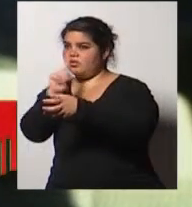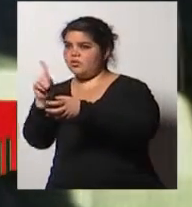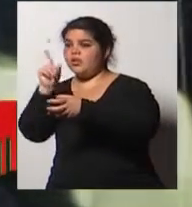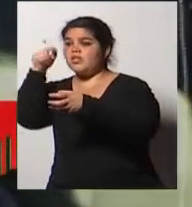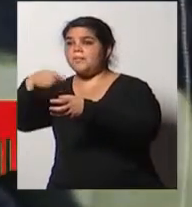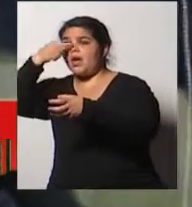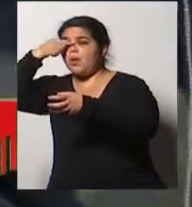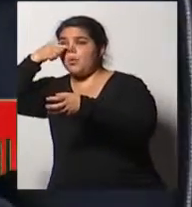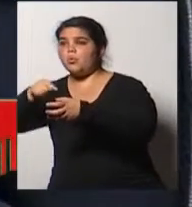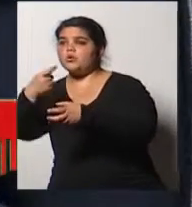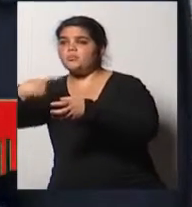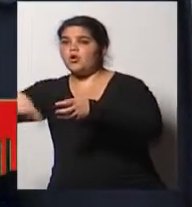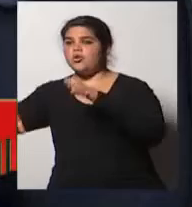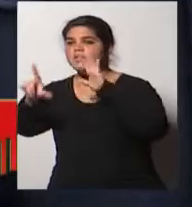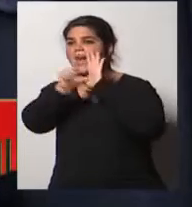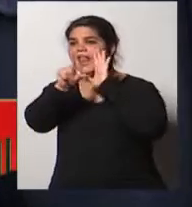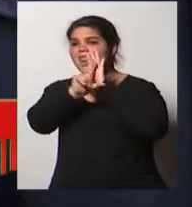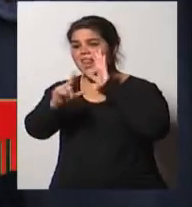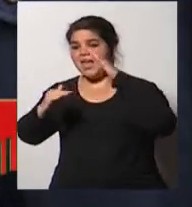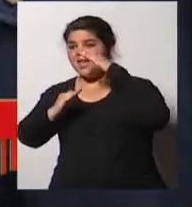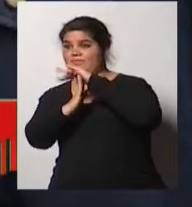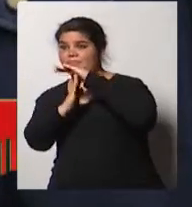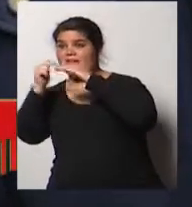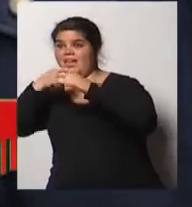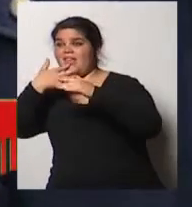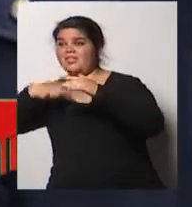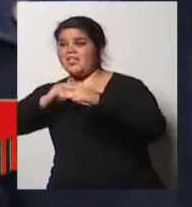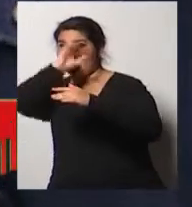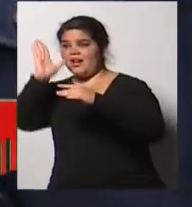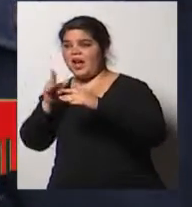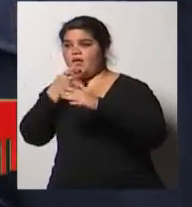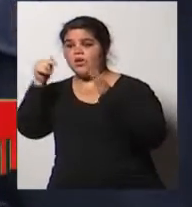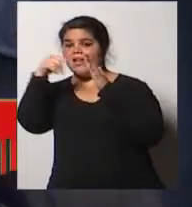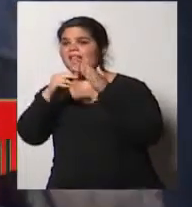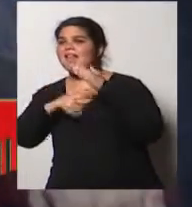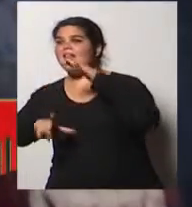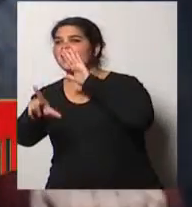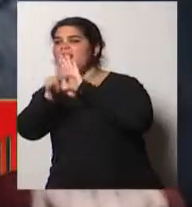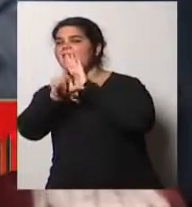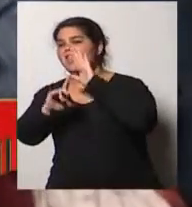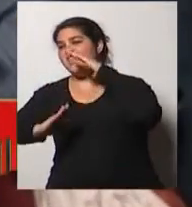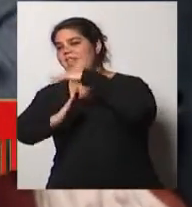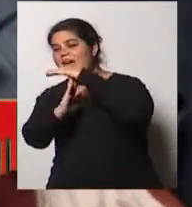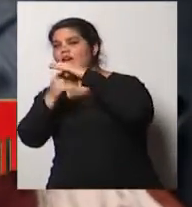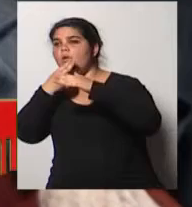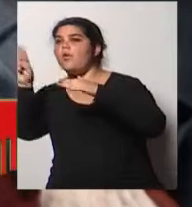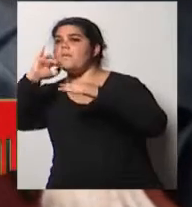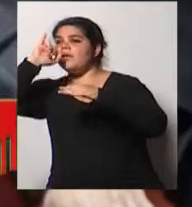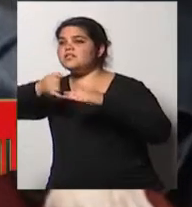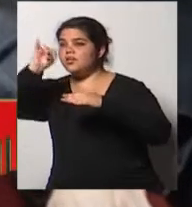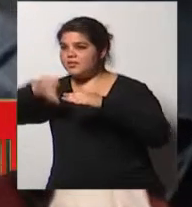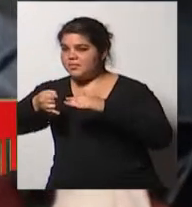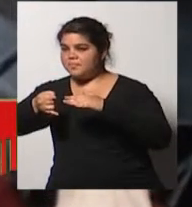el último intérprete de la Constitución y por ende es un órgano, digamos, cabeza del Poder Judicial